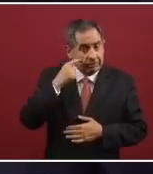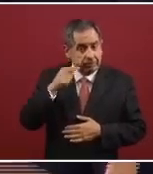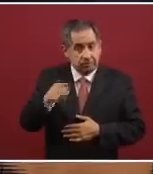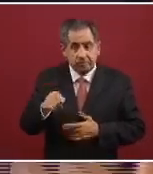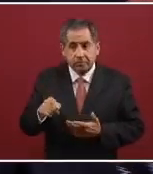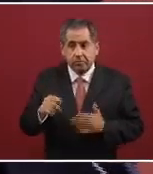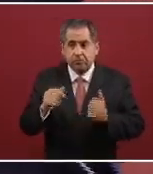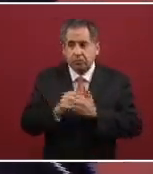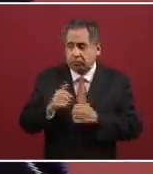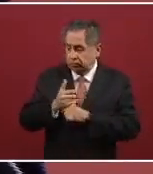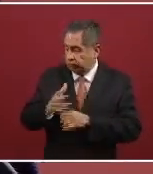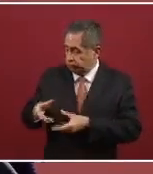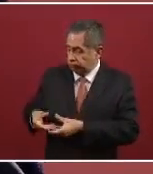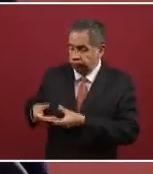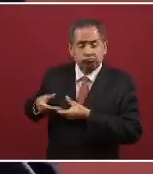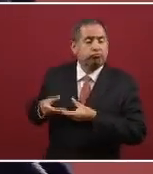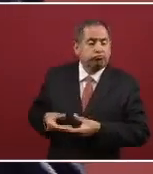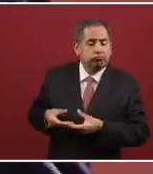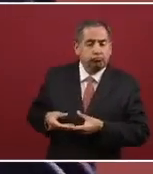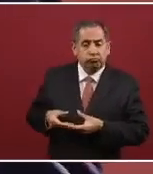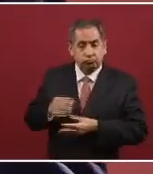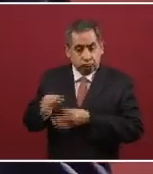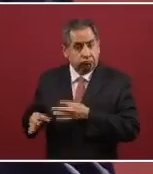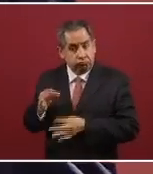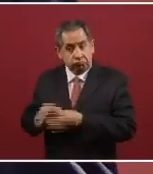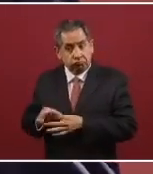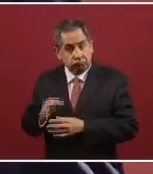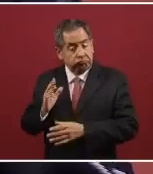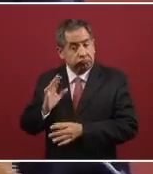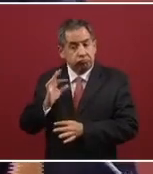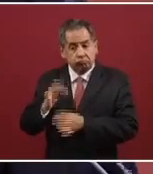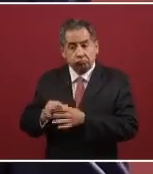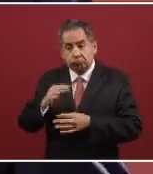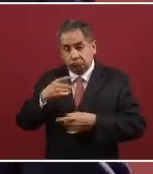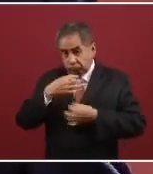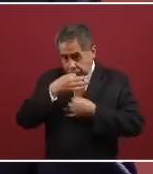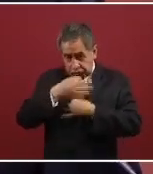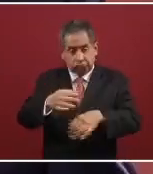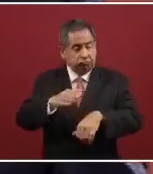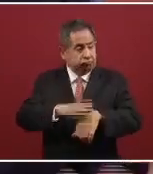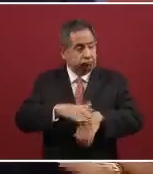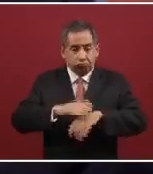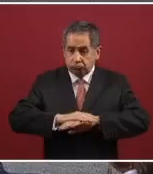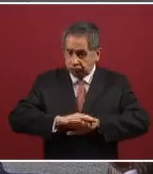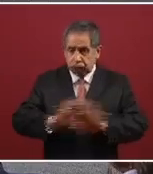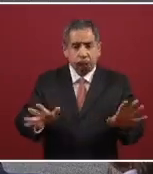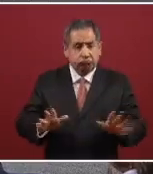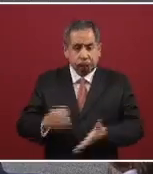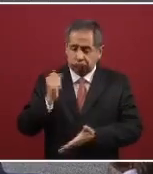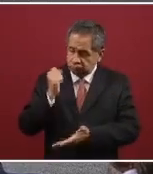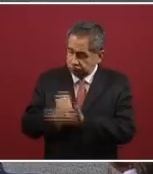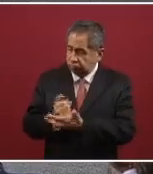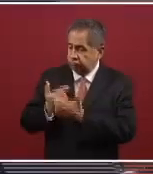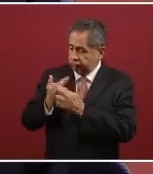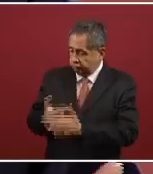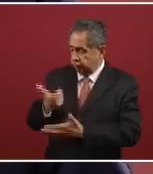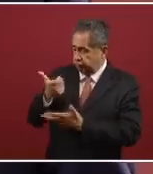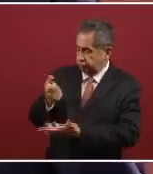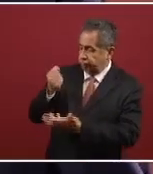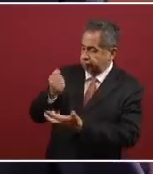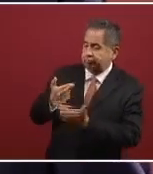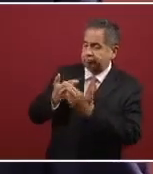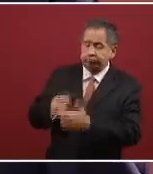con información para decirles ya obtuvimos los